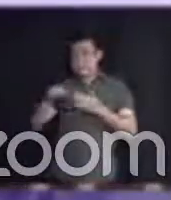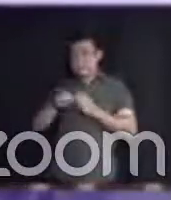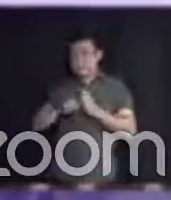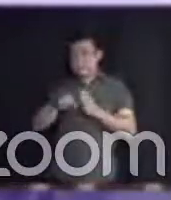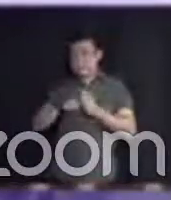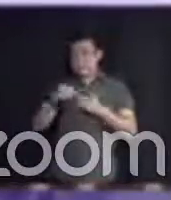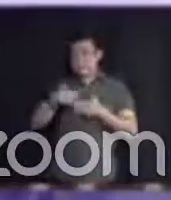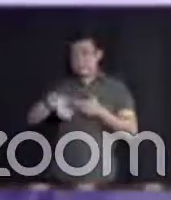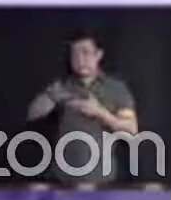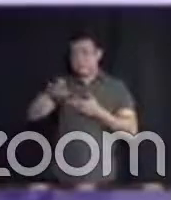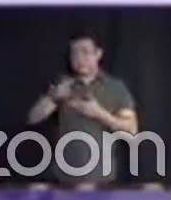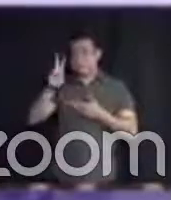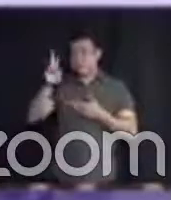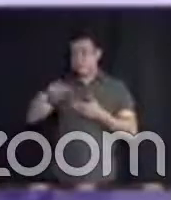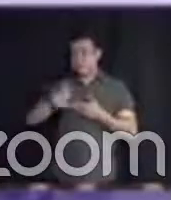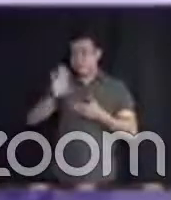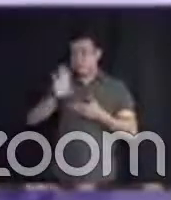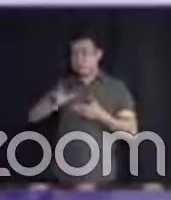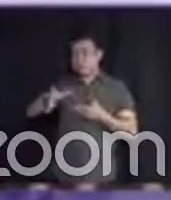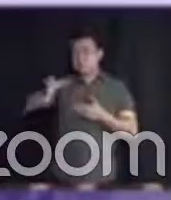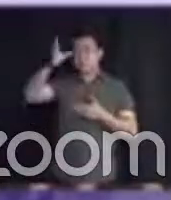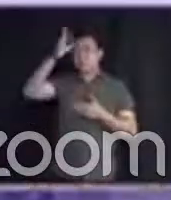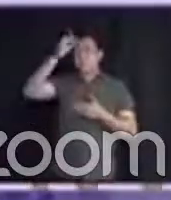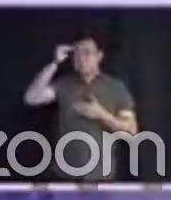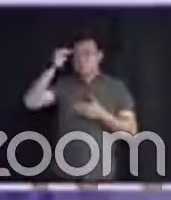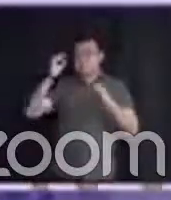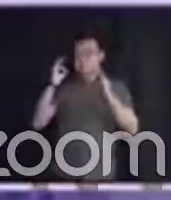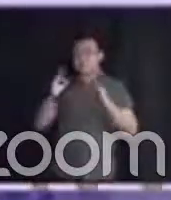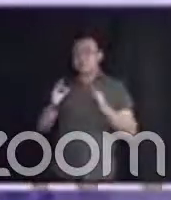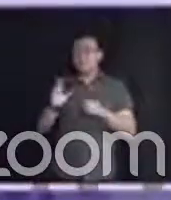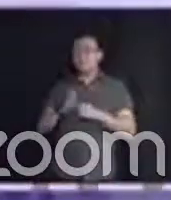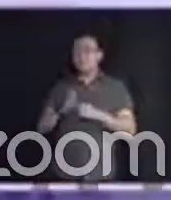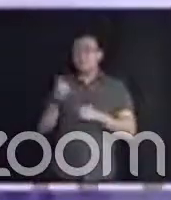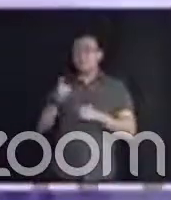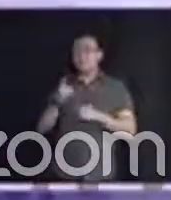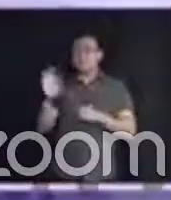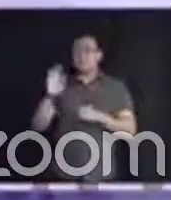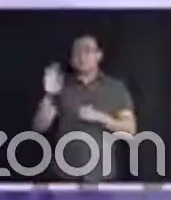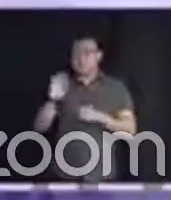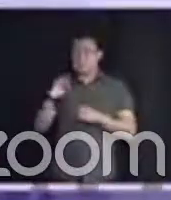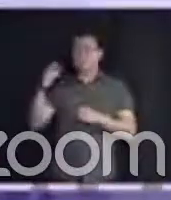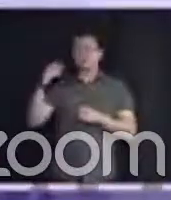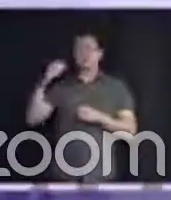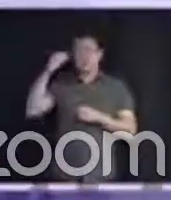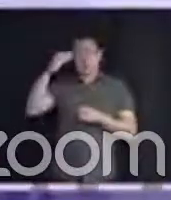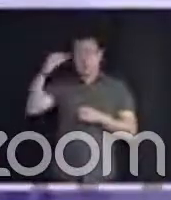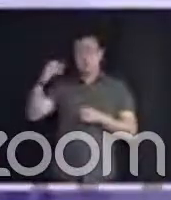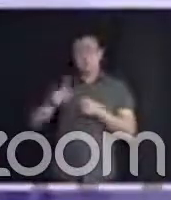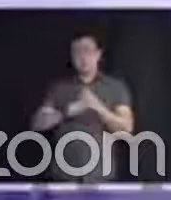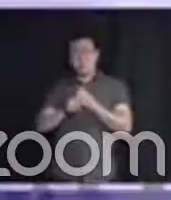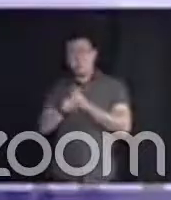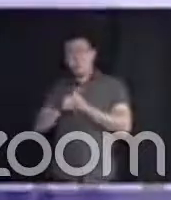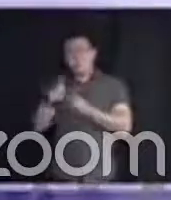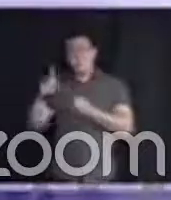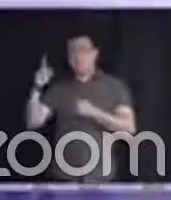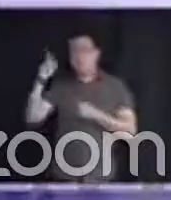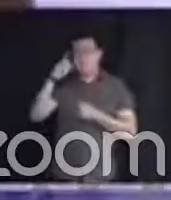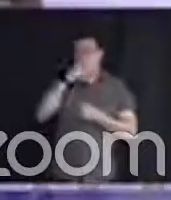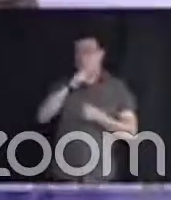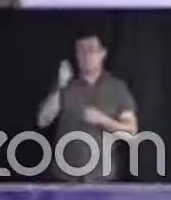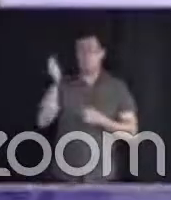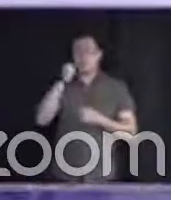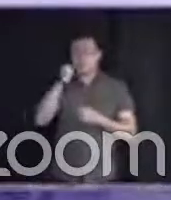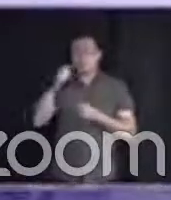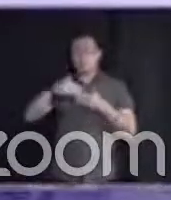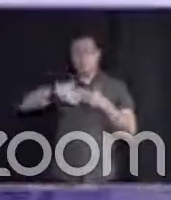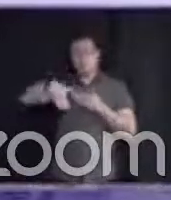mejores maestros, porque yo creo en los tiempos no muy buenos que se conviertan en los mejores maestros para los otros